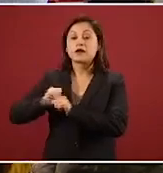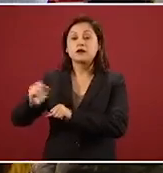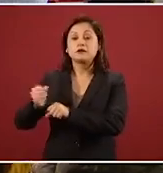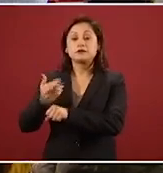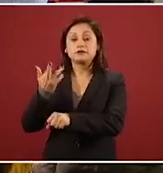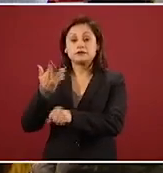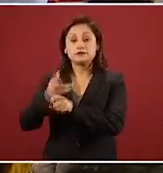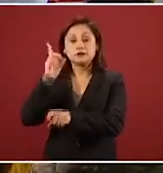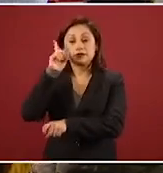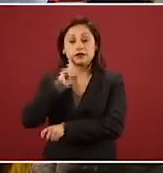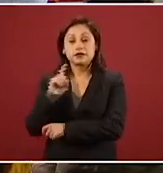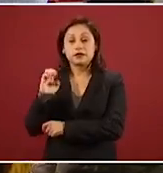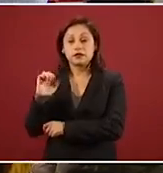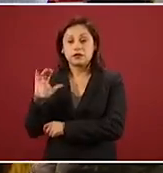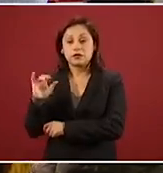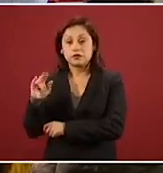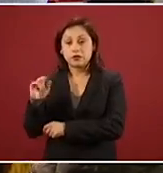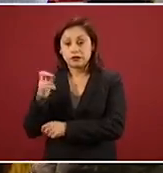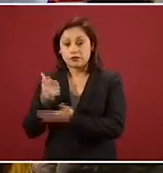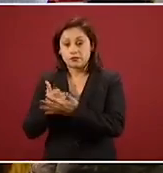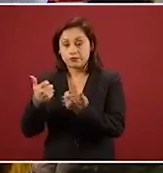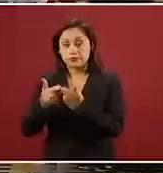Márquez.